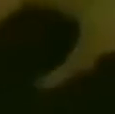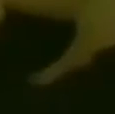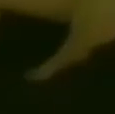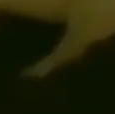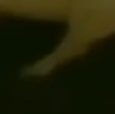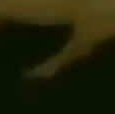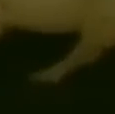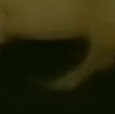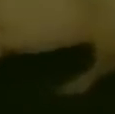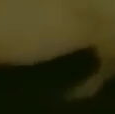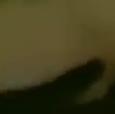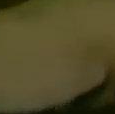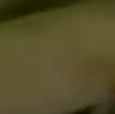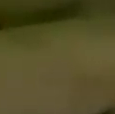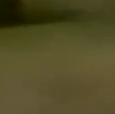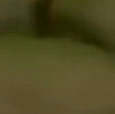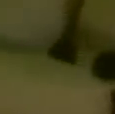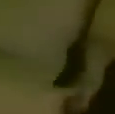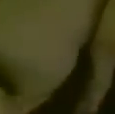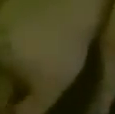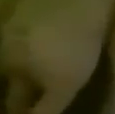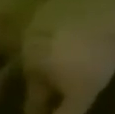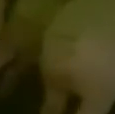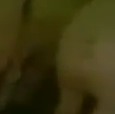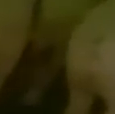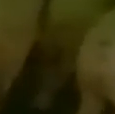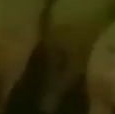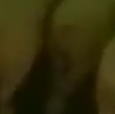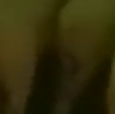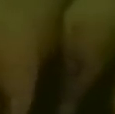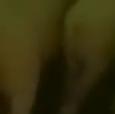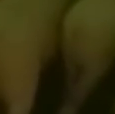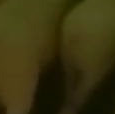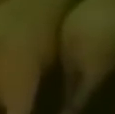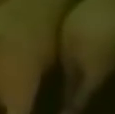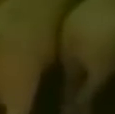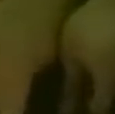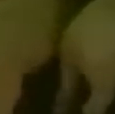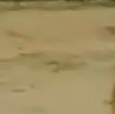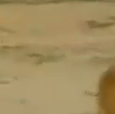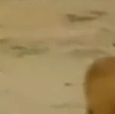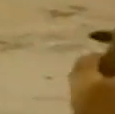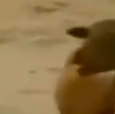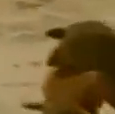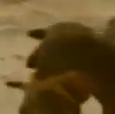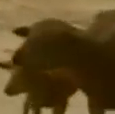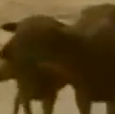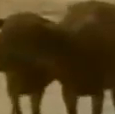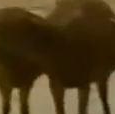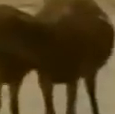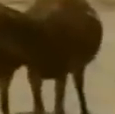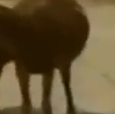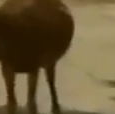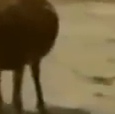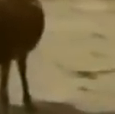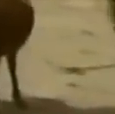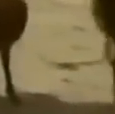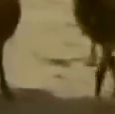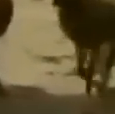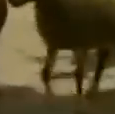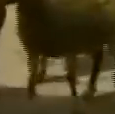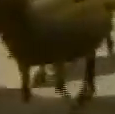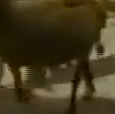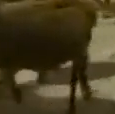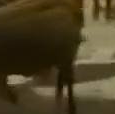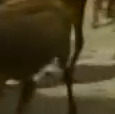7.700.000 bolívares soberanos. Son cerdos que vienen, por supuesto, trabajados ya con la alimentación, con su plan zoosanitario, todo esto